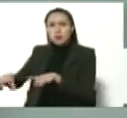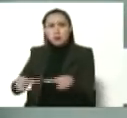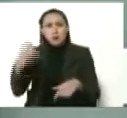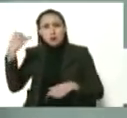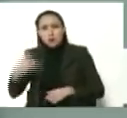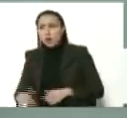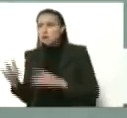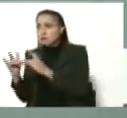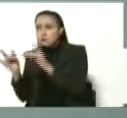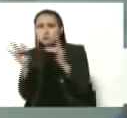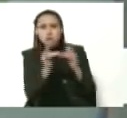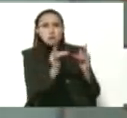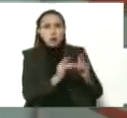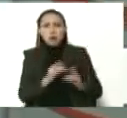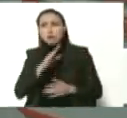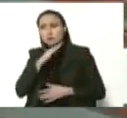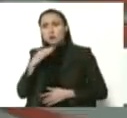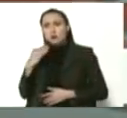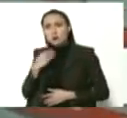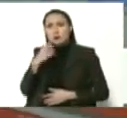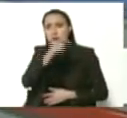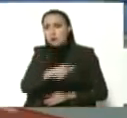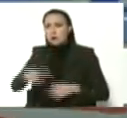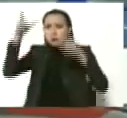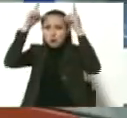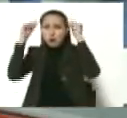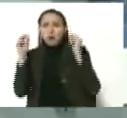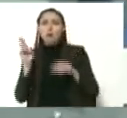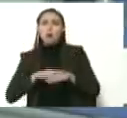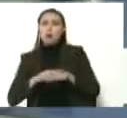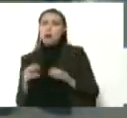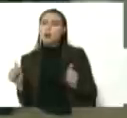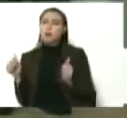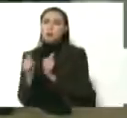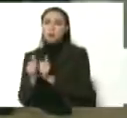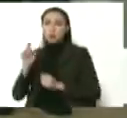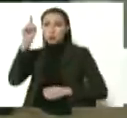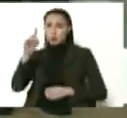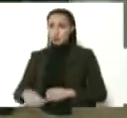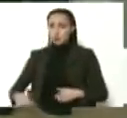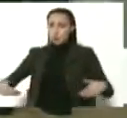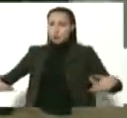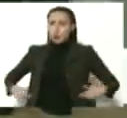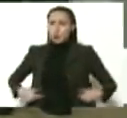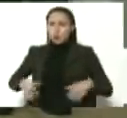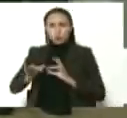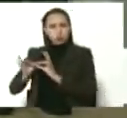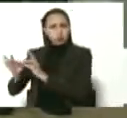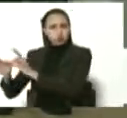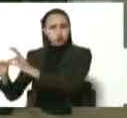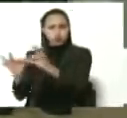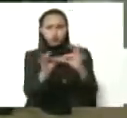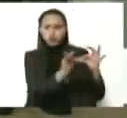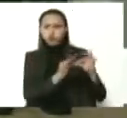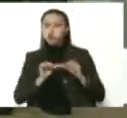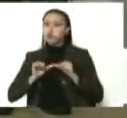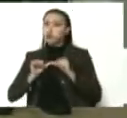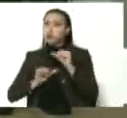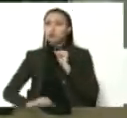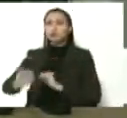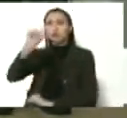y dormitorios donde están nuestros enfermeros, nuestros médicos, y gracias a ese esfuerzo mancomunado seguimos